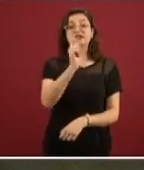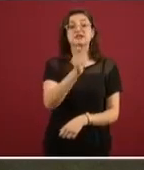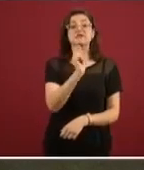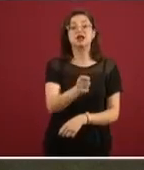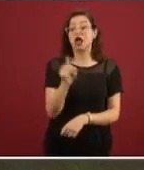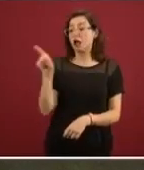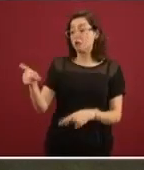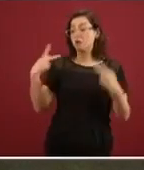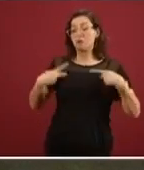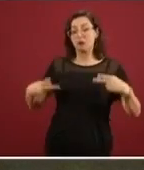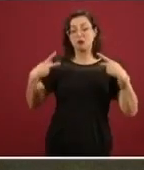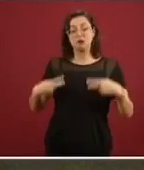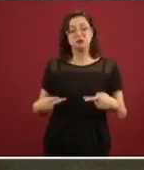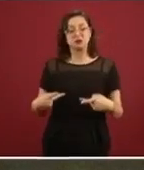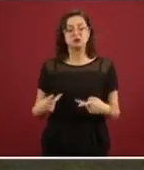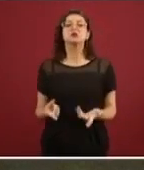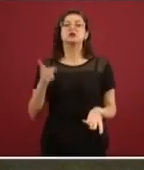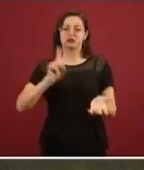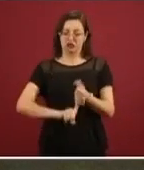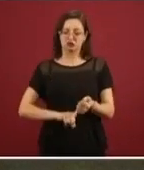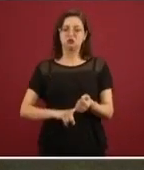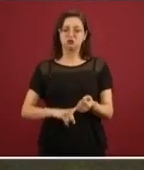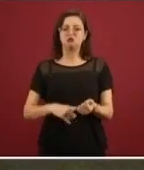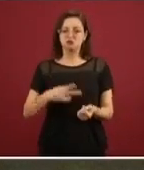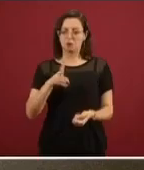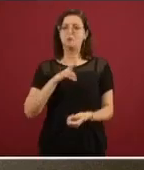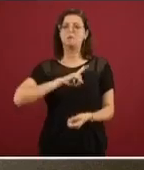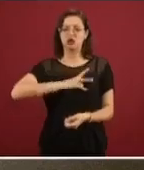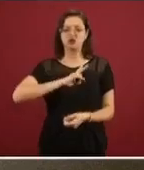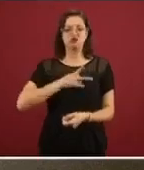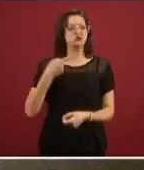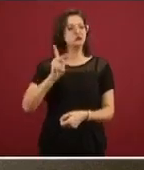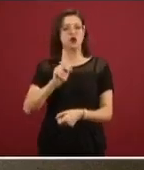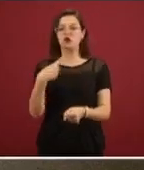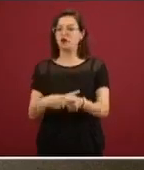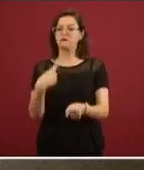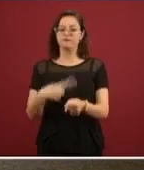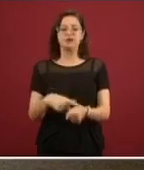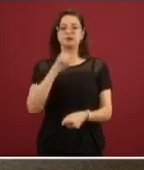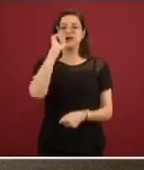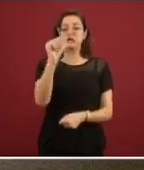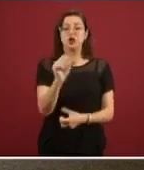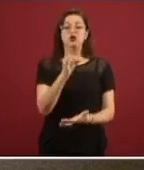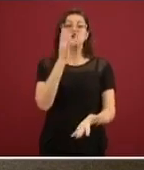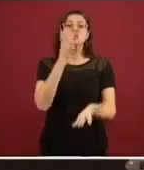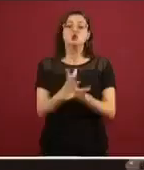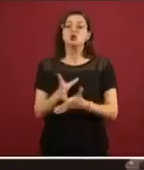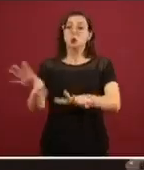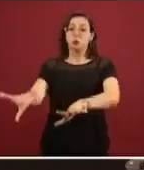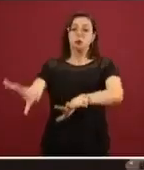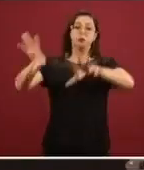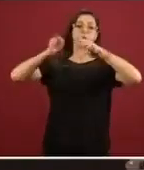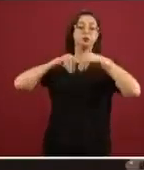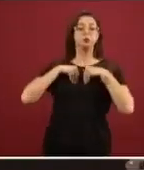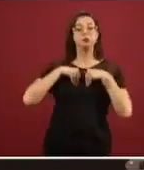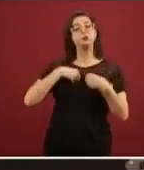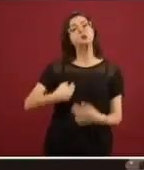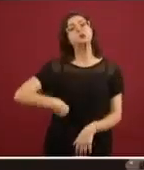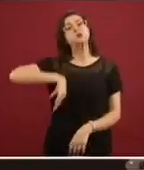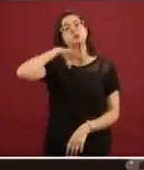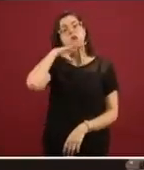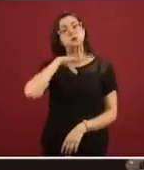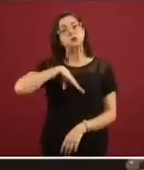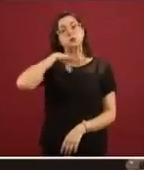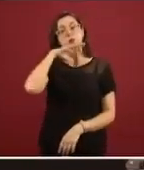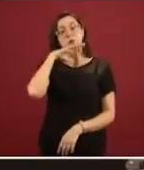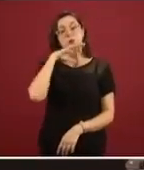una infección asintomática. A este estado también le llamamos portadores asintomáticos. Eso se